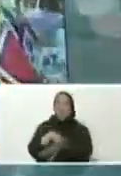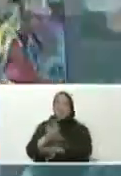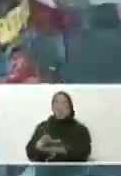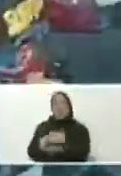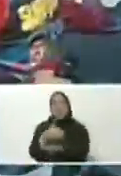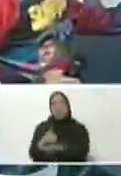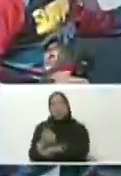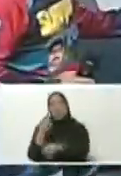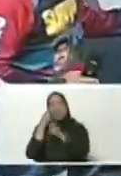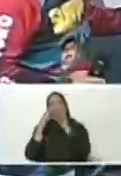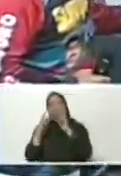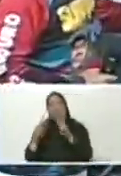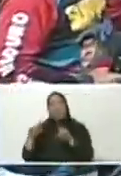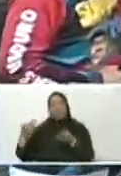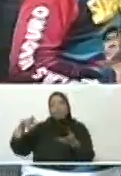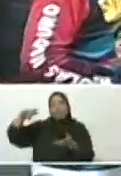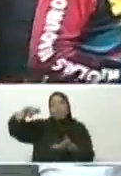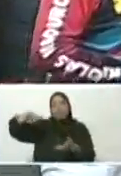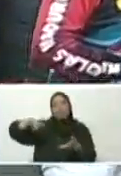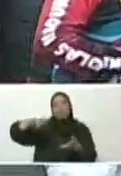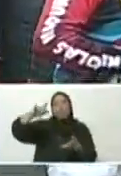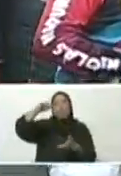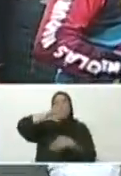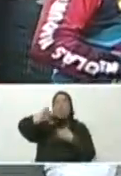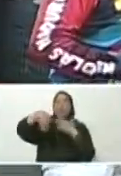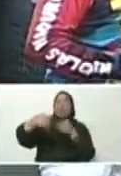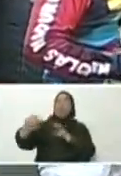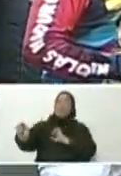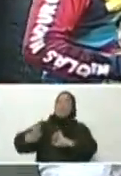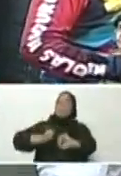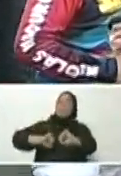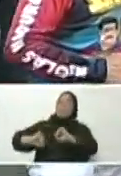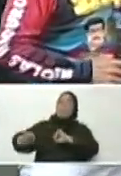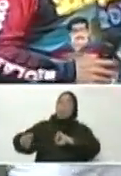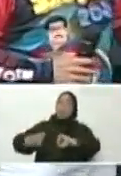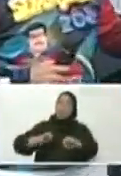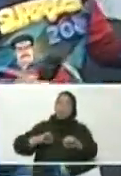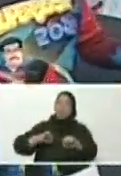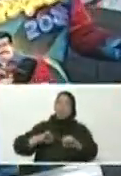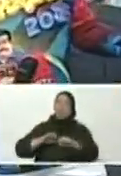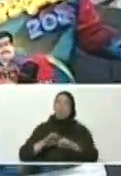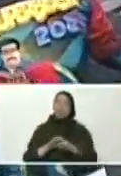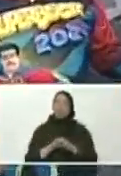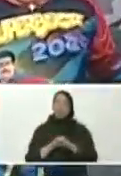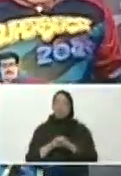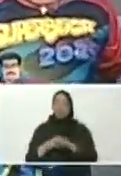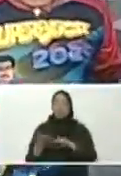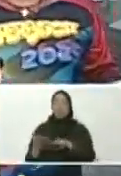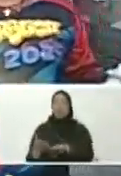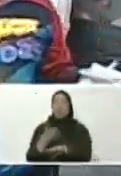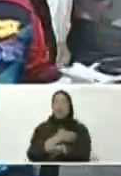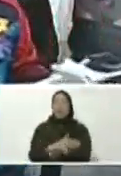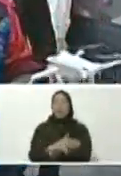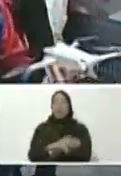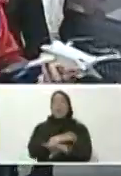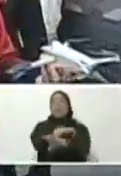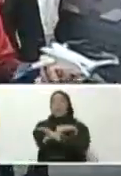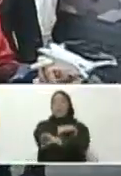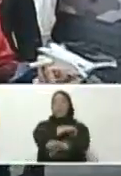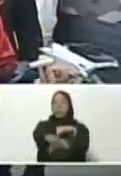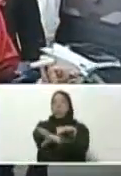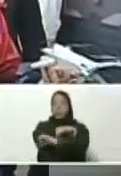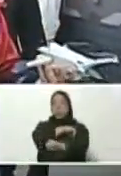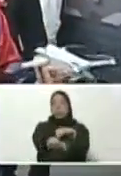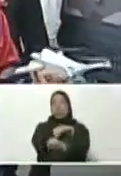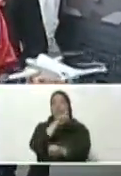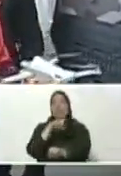principales con los drones. Van viendo todos los movimientos y van previniendo el delito y persiguiendo el